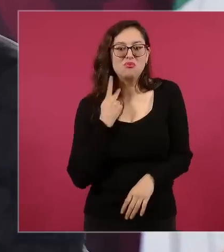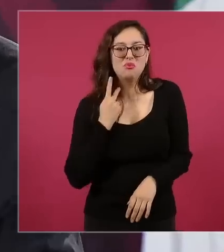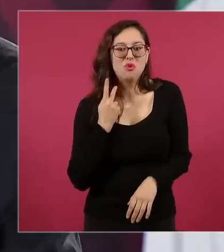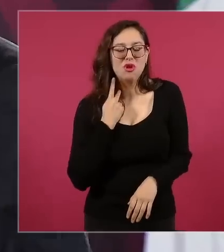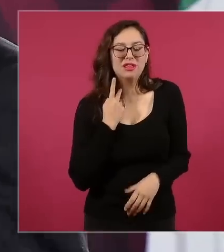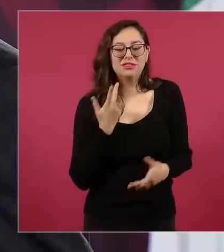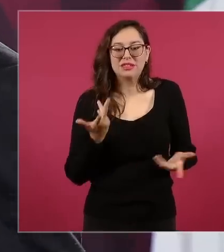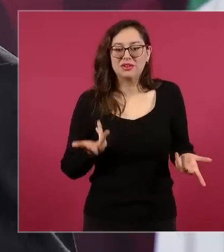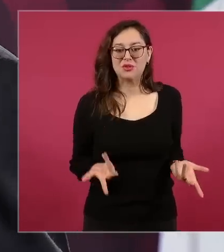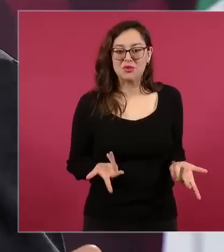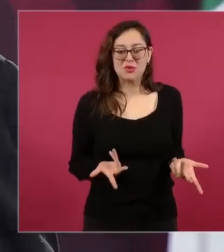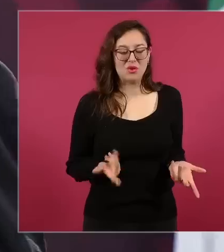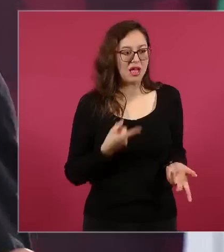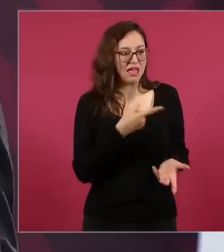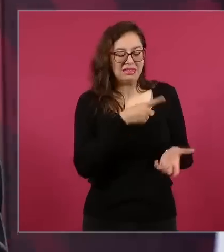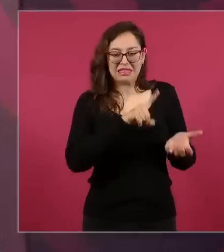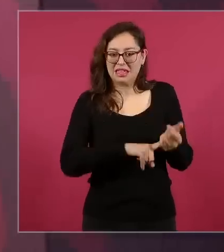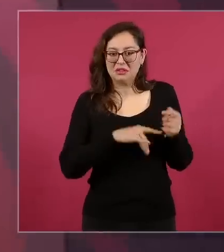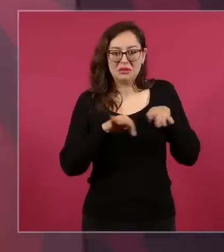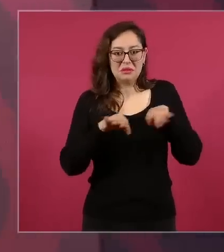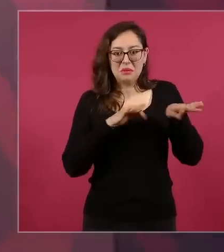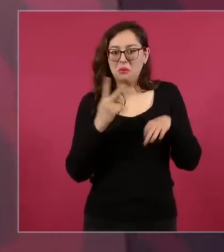Tan no es político